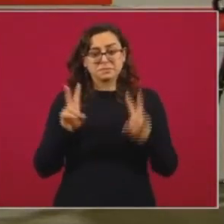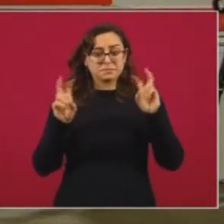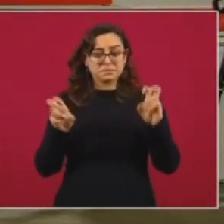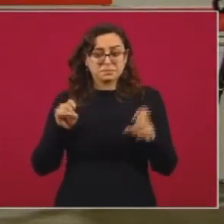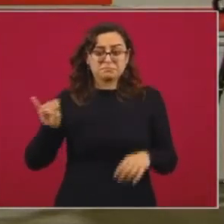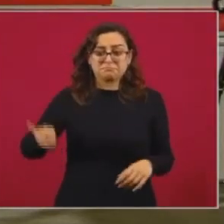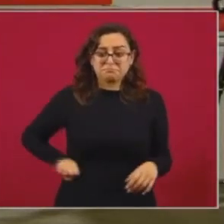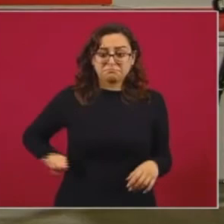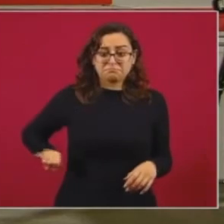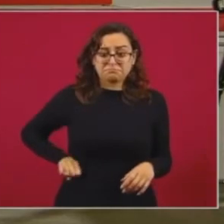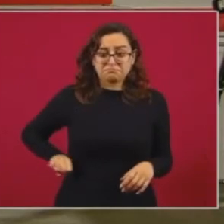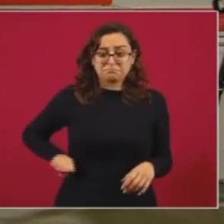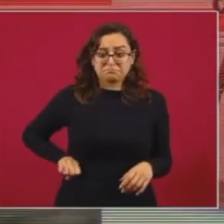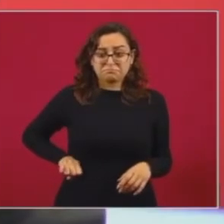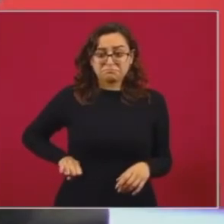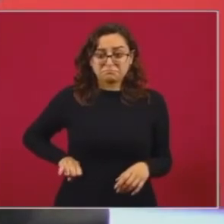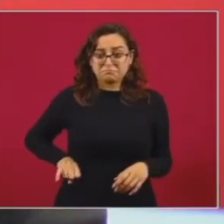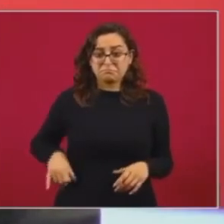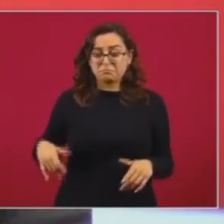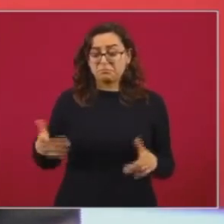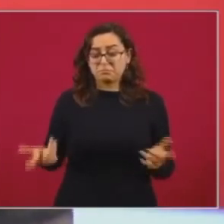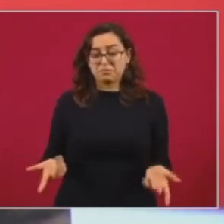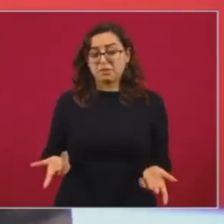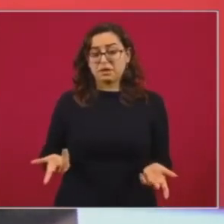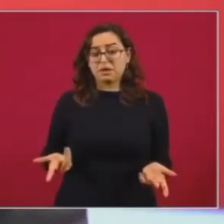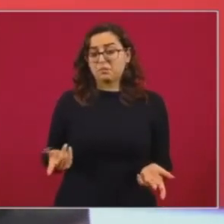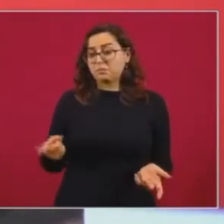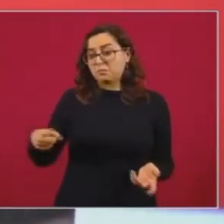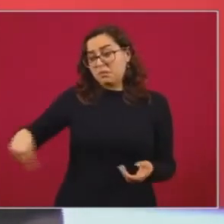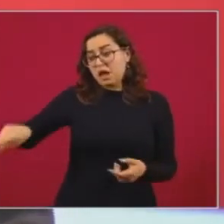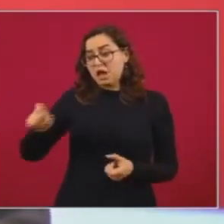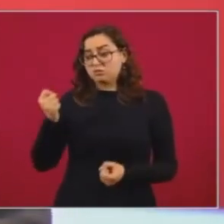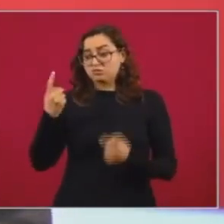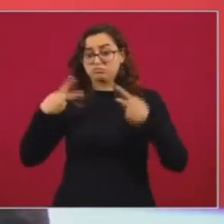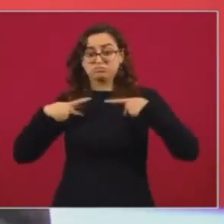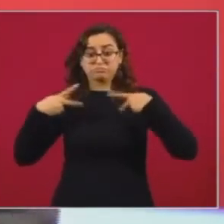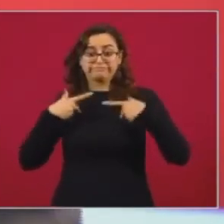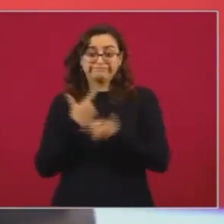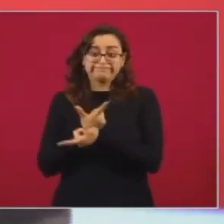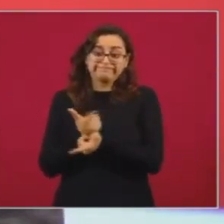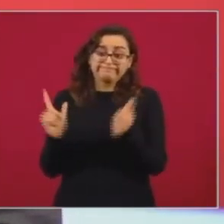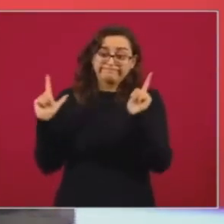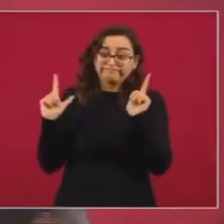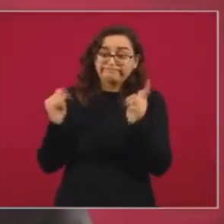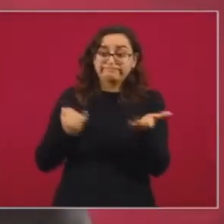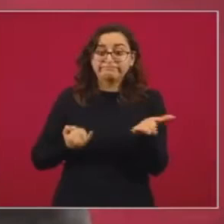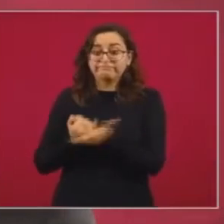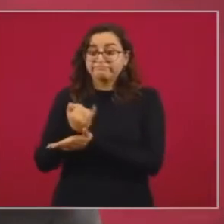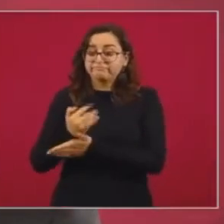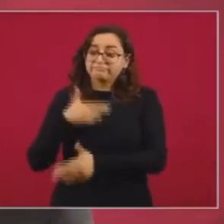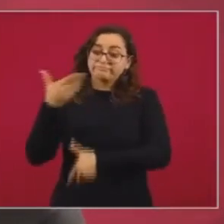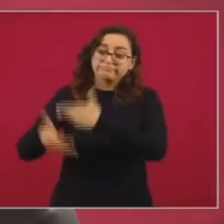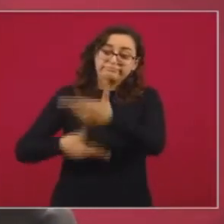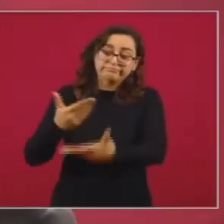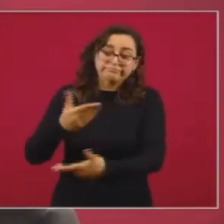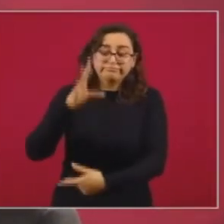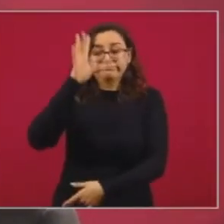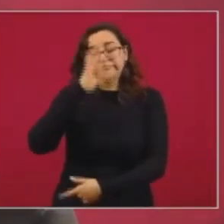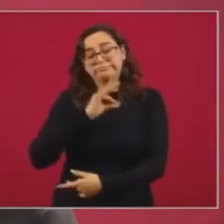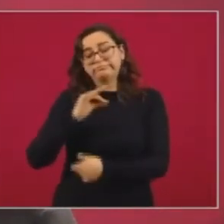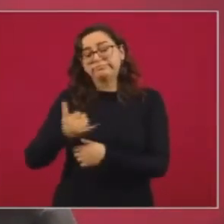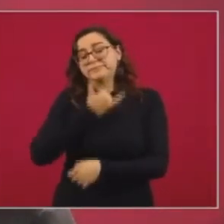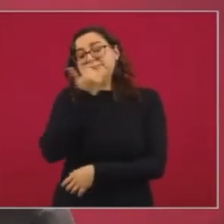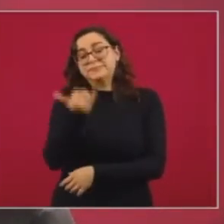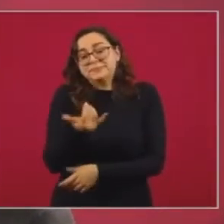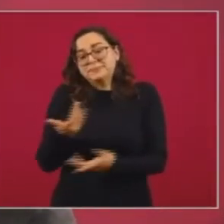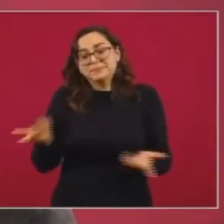las consecuencias de la libertad y la protección de los